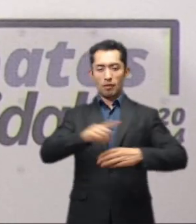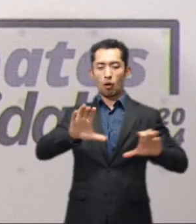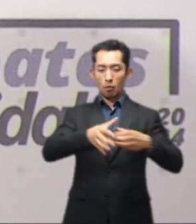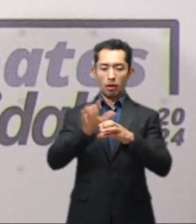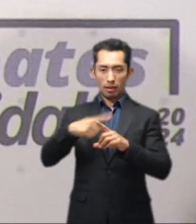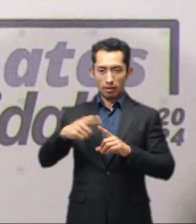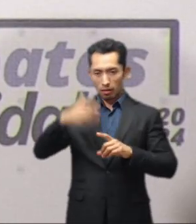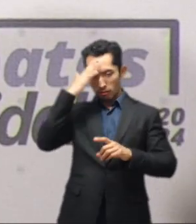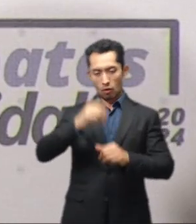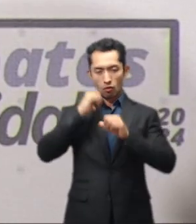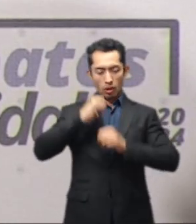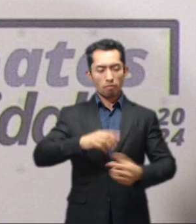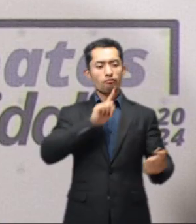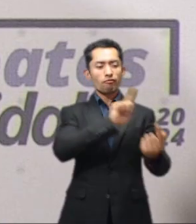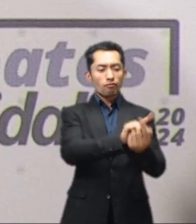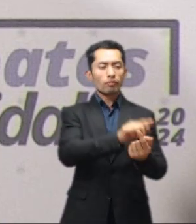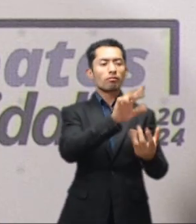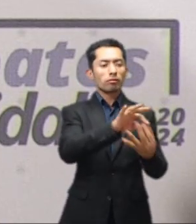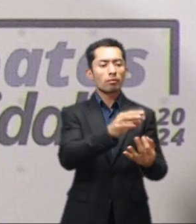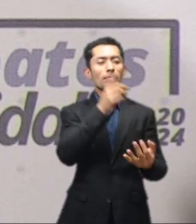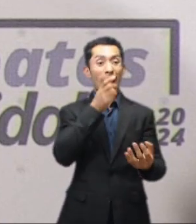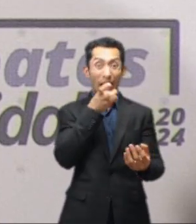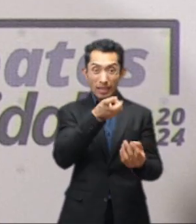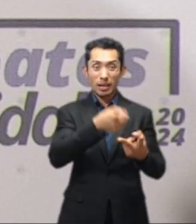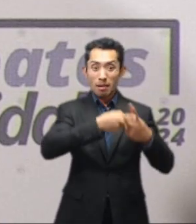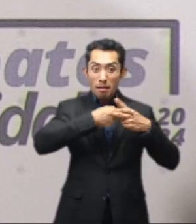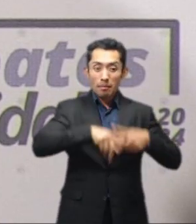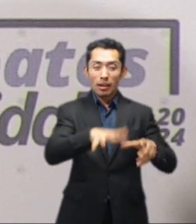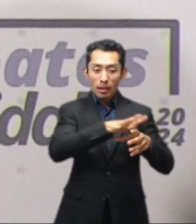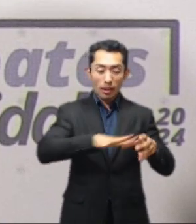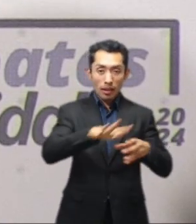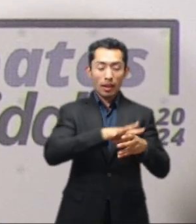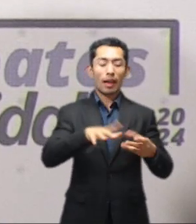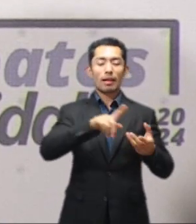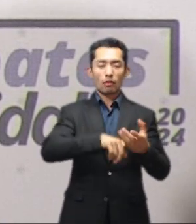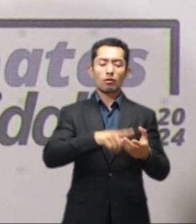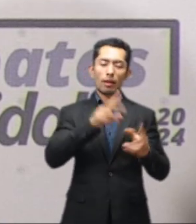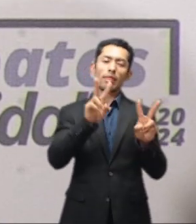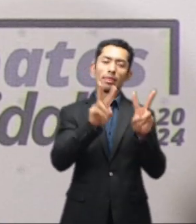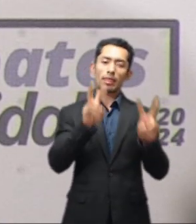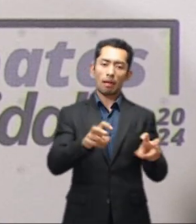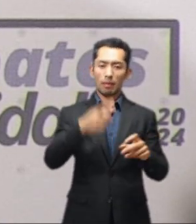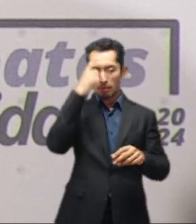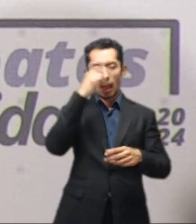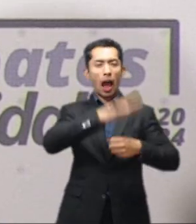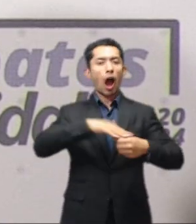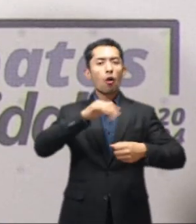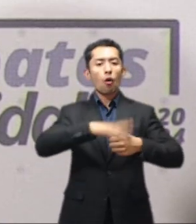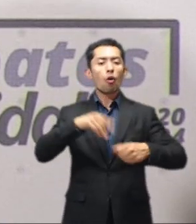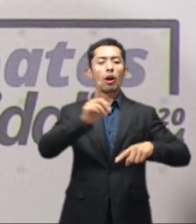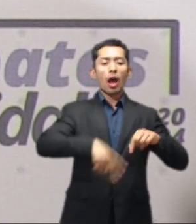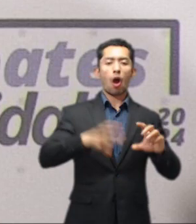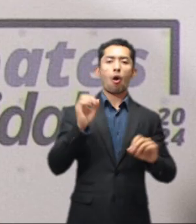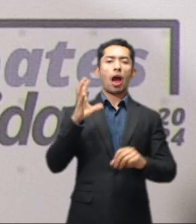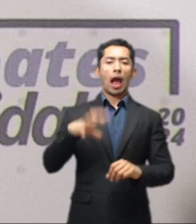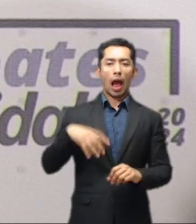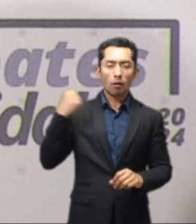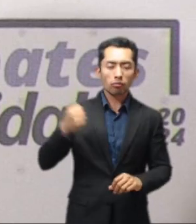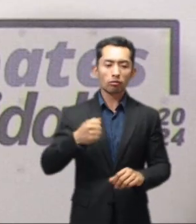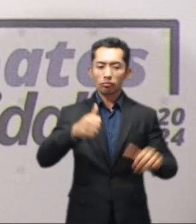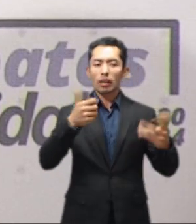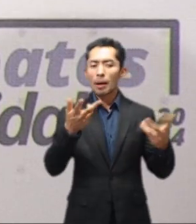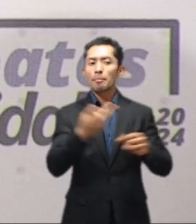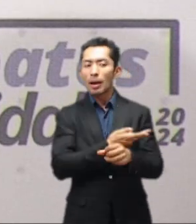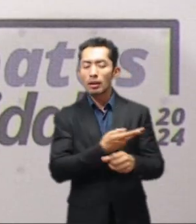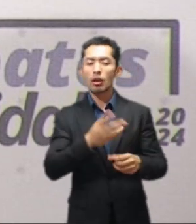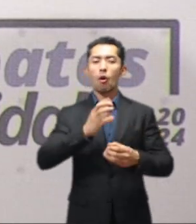comunidades porque desde ese punto podemos ir atendiendo el tema de la Cos el tema del abuso el tema